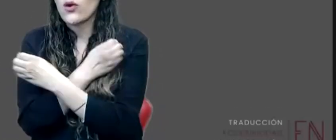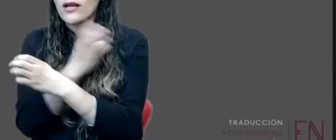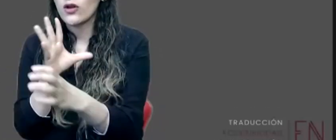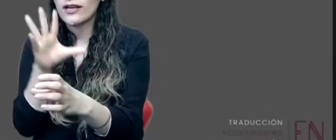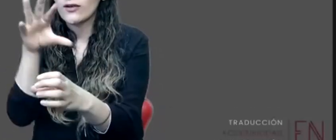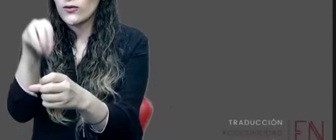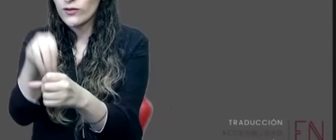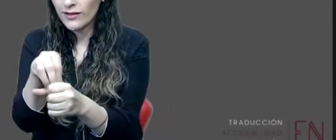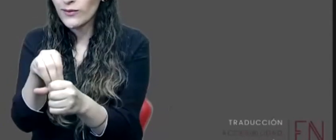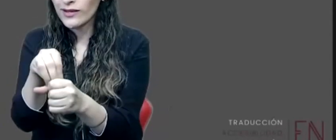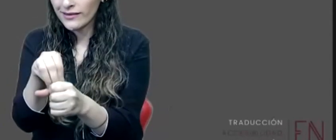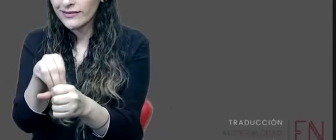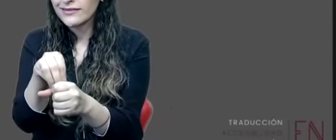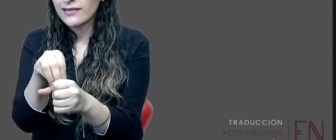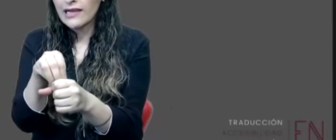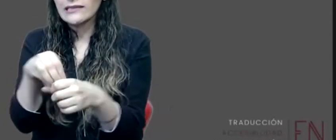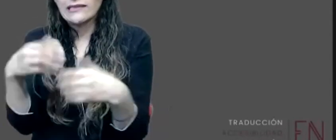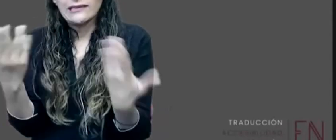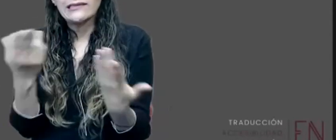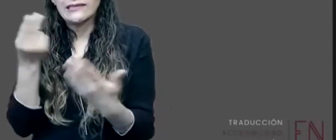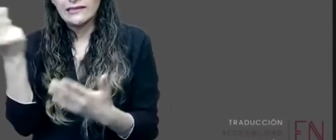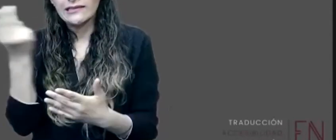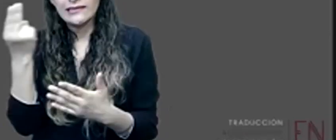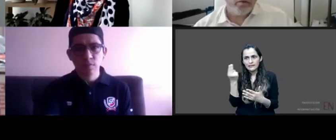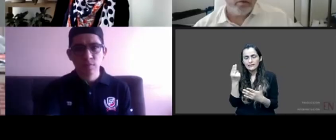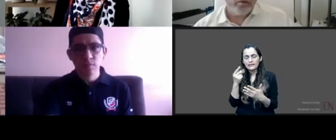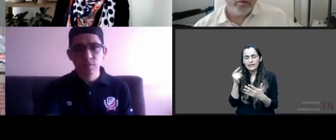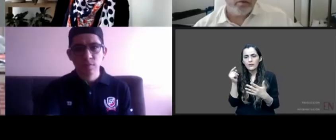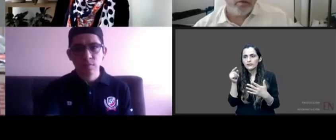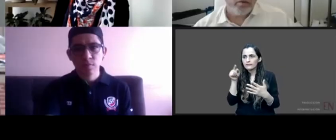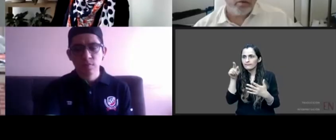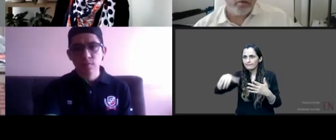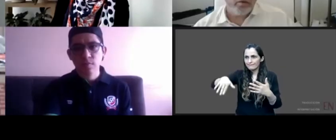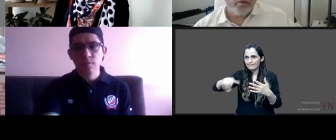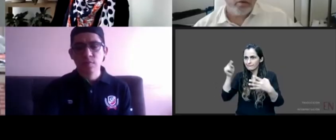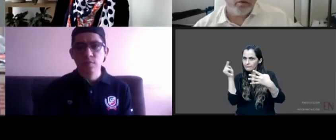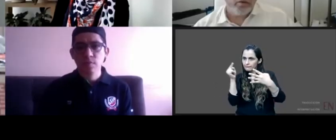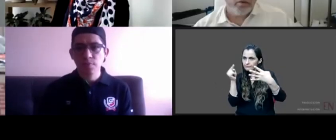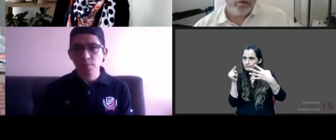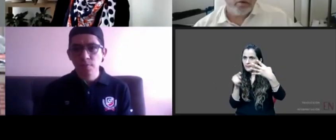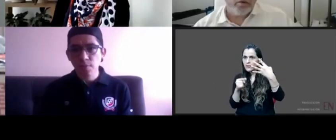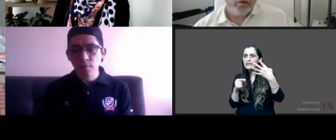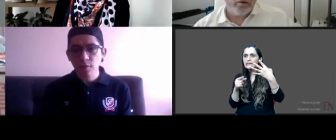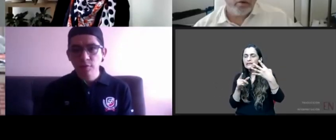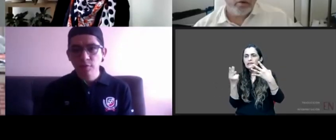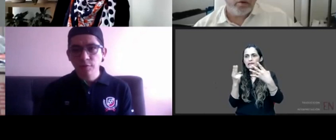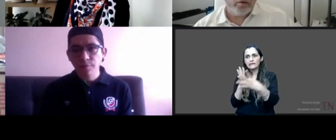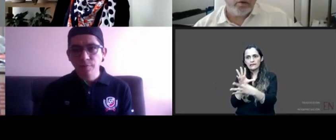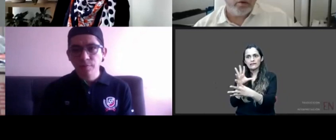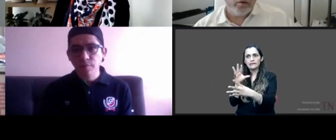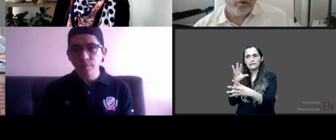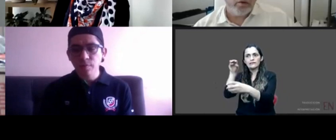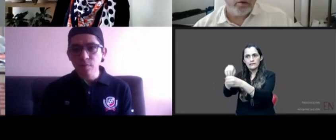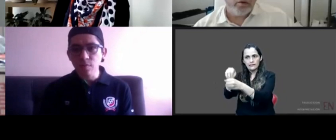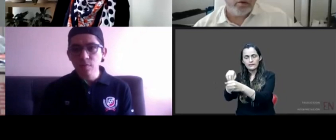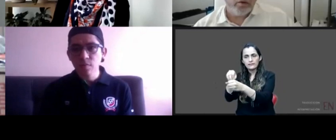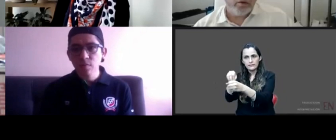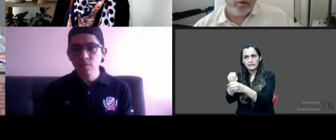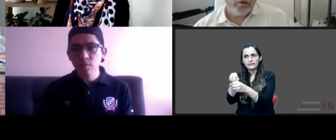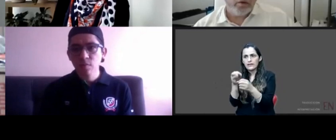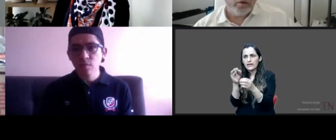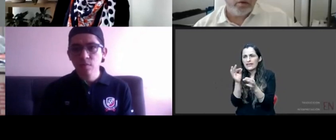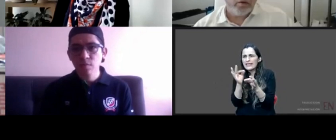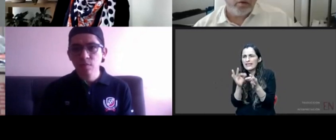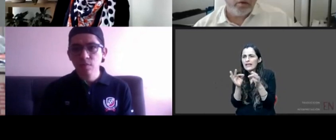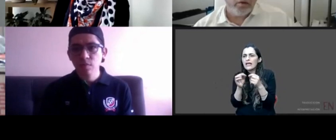reflejar y poder visibilizar claramente todas estas aristas y todos los detalles de qué